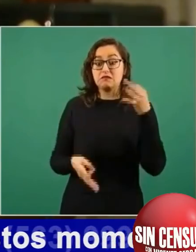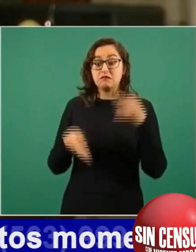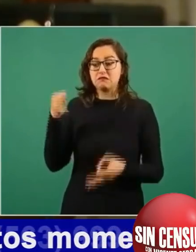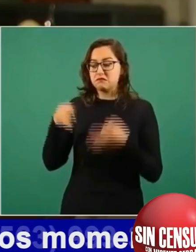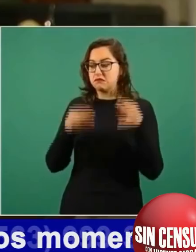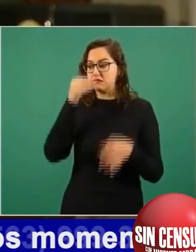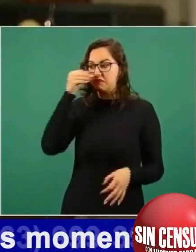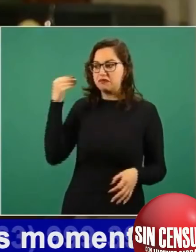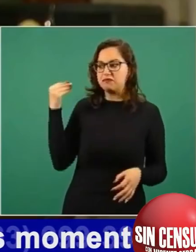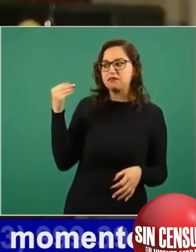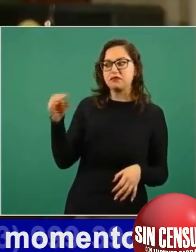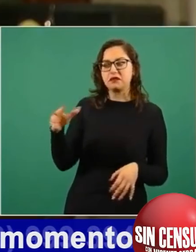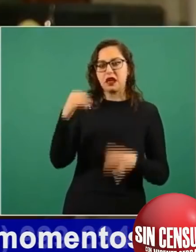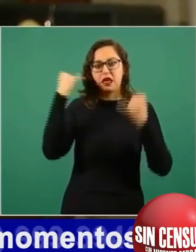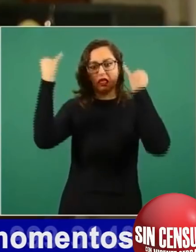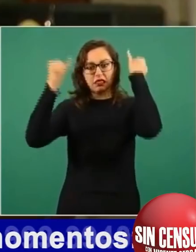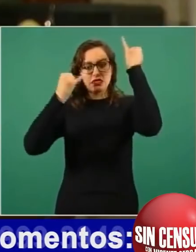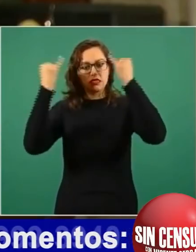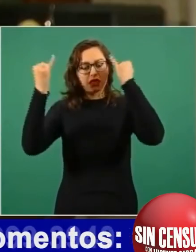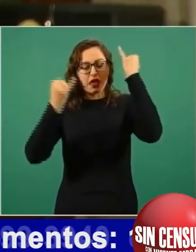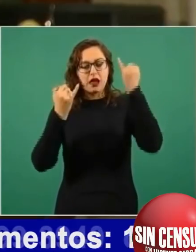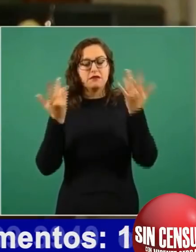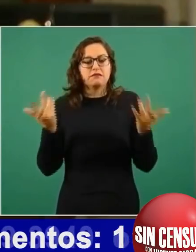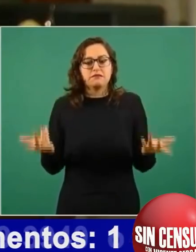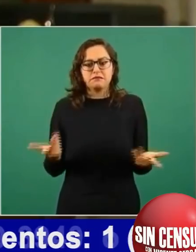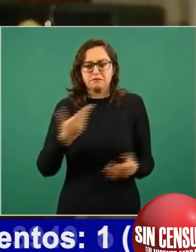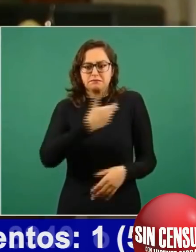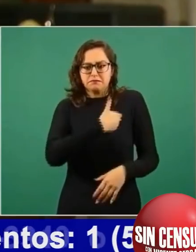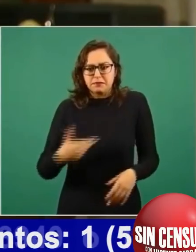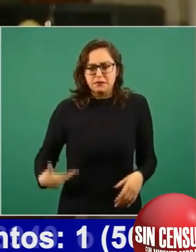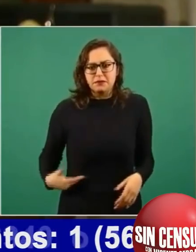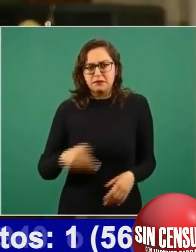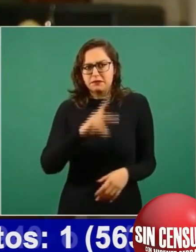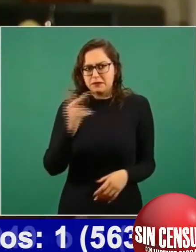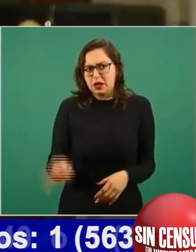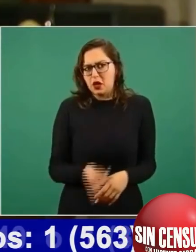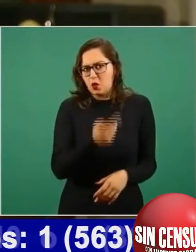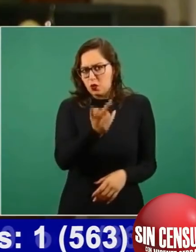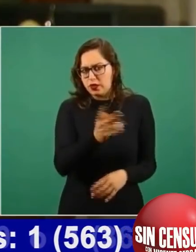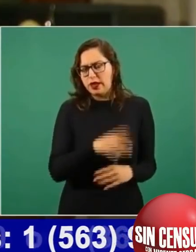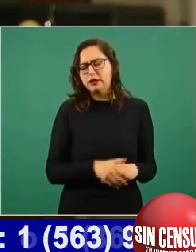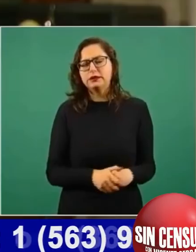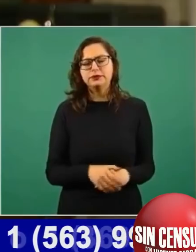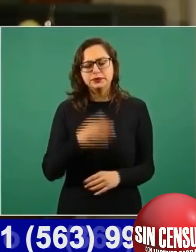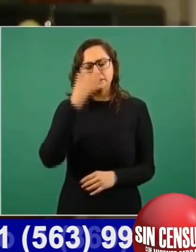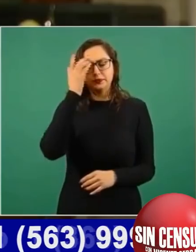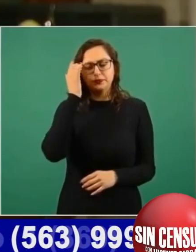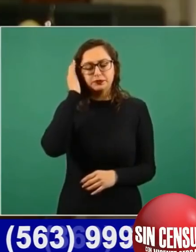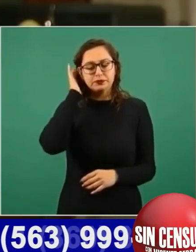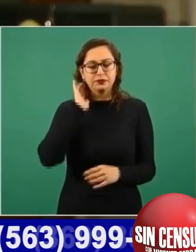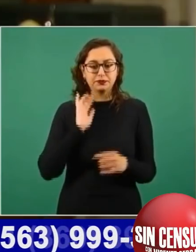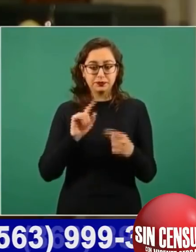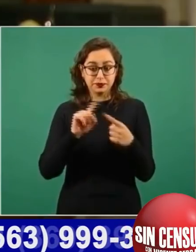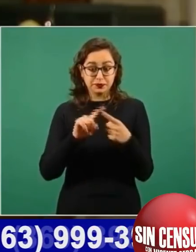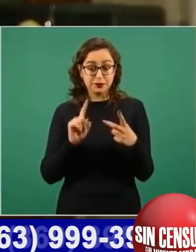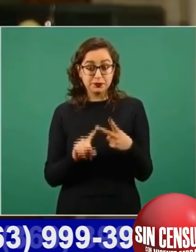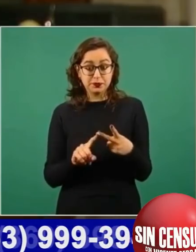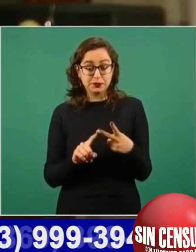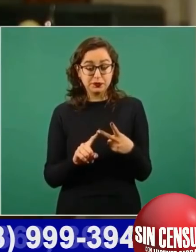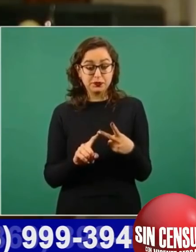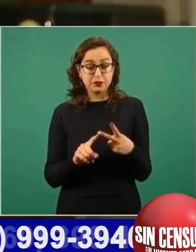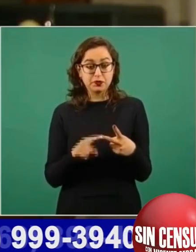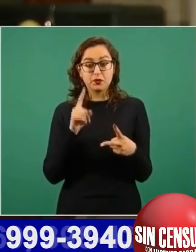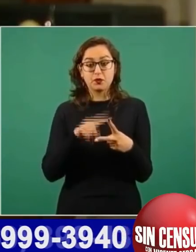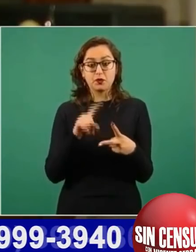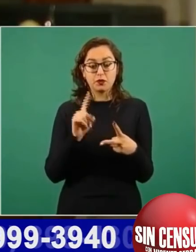de delitos fabricados. Entonces, presidente, aquí preguntarle 2 cosas. La primera, pues si México,